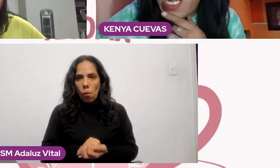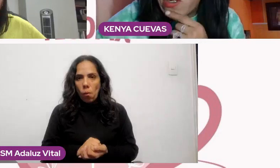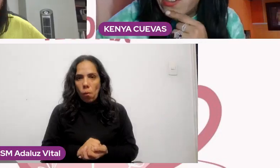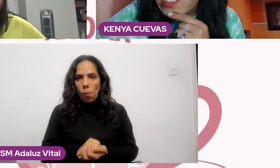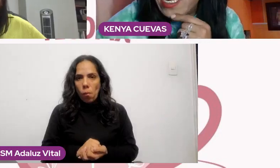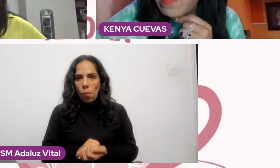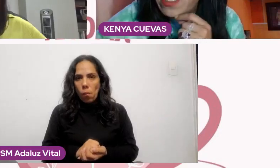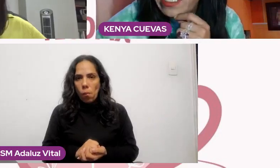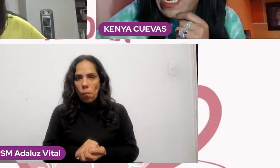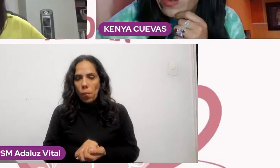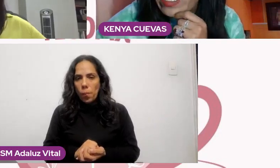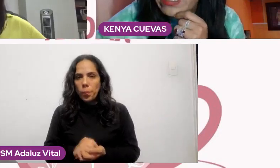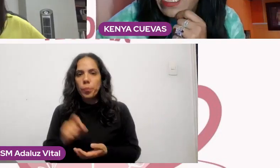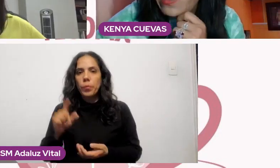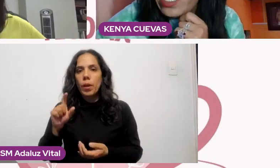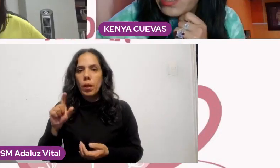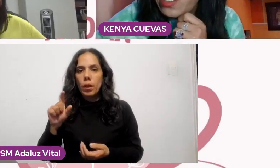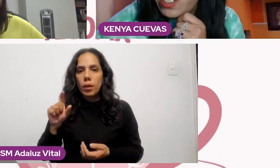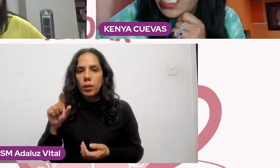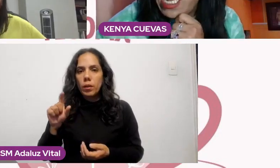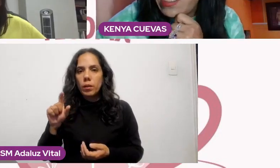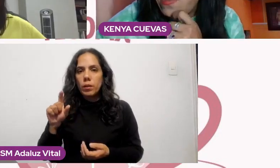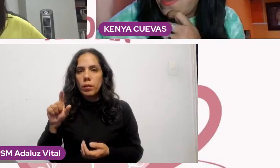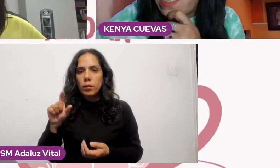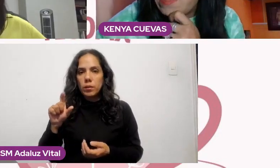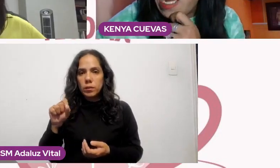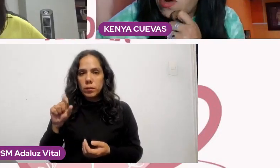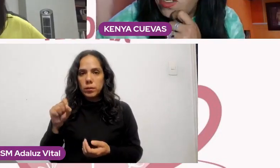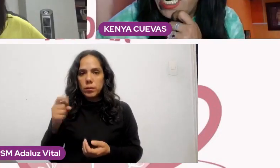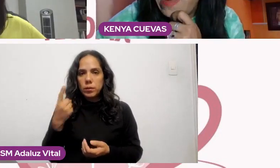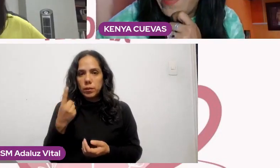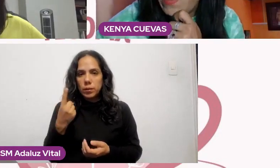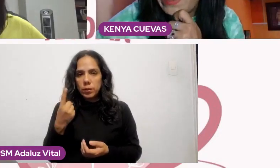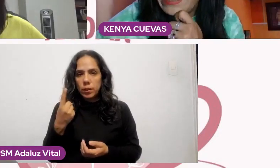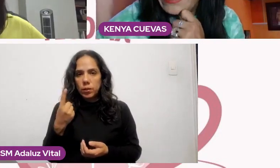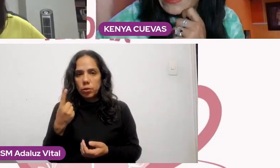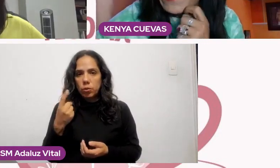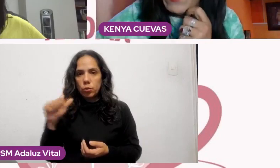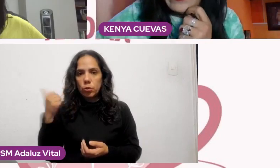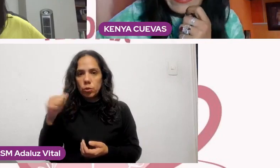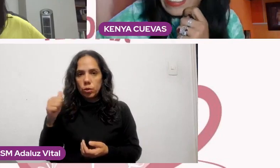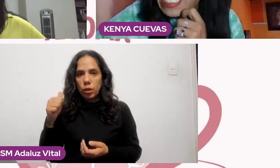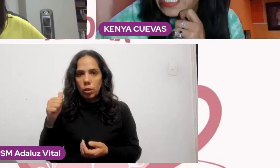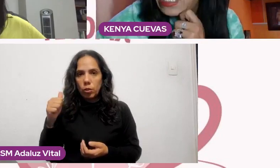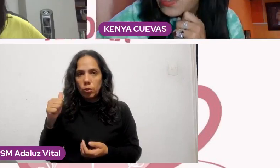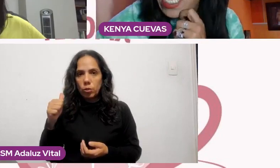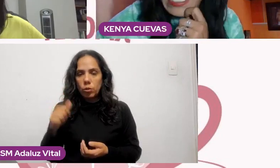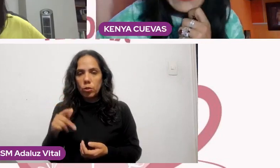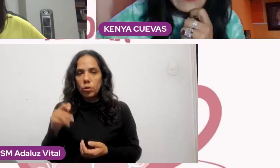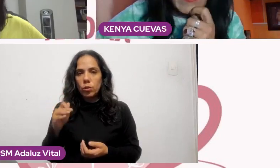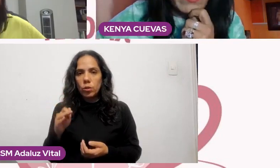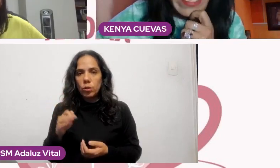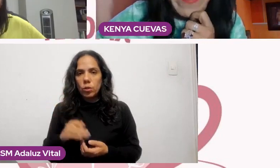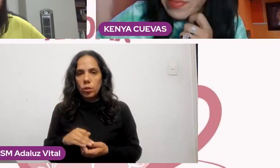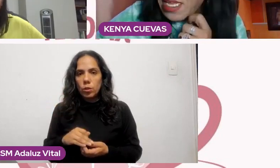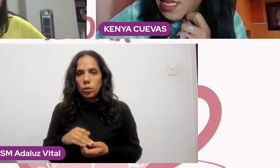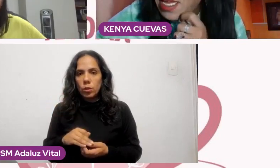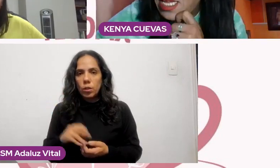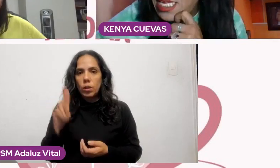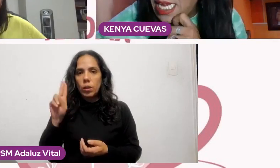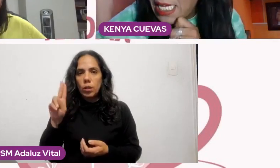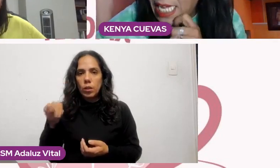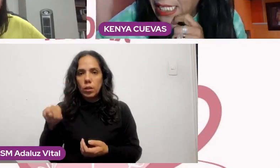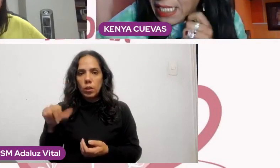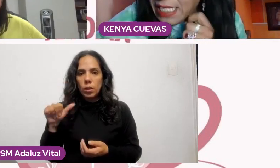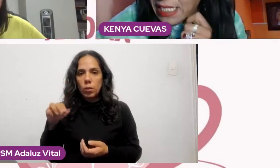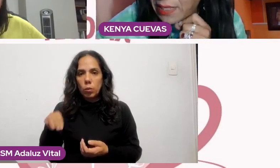31 de agosto estaremos en el auditorio Ricardo Flores Magón en la Facultad de Ciencias Políticas y Sociales en la UNAM.